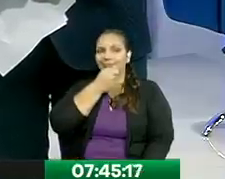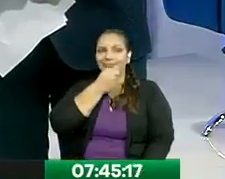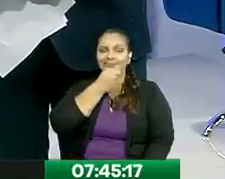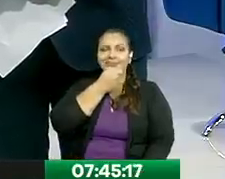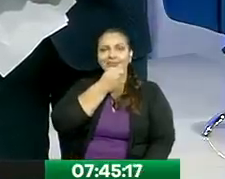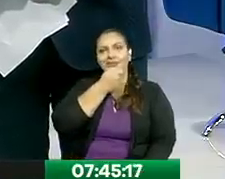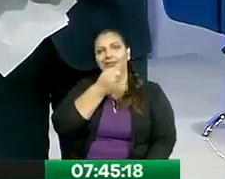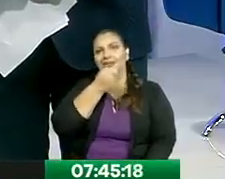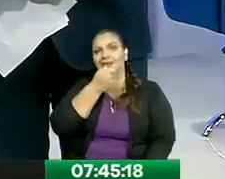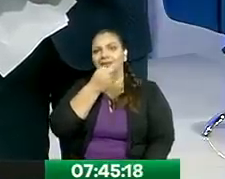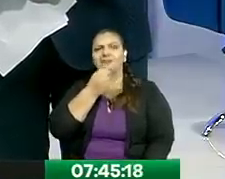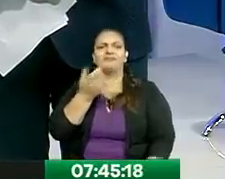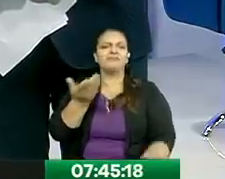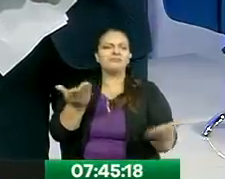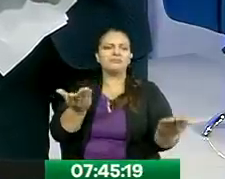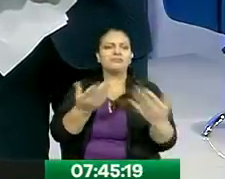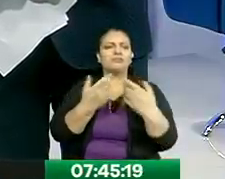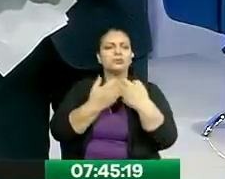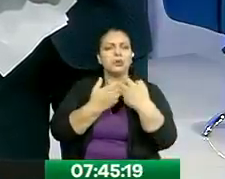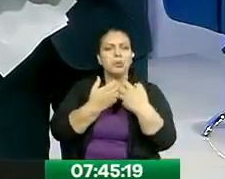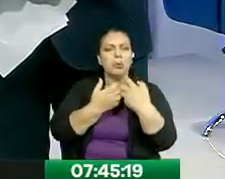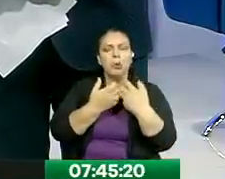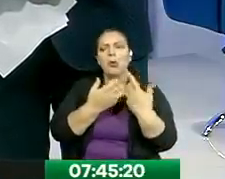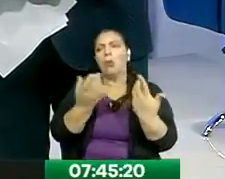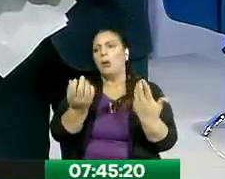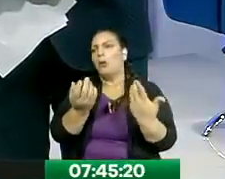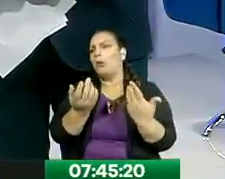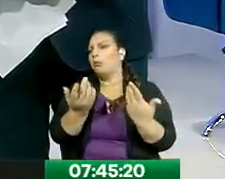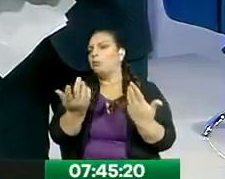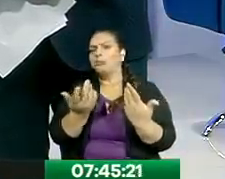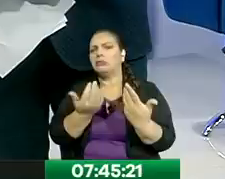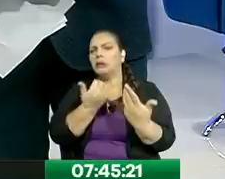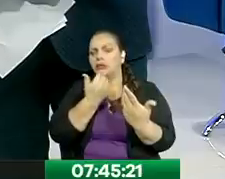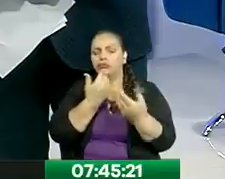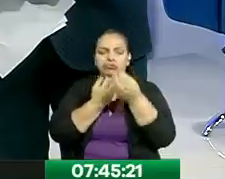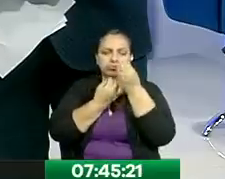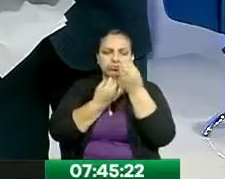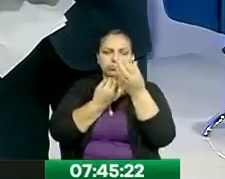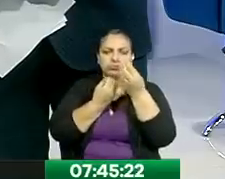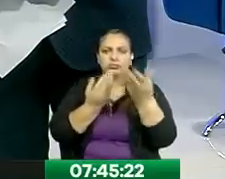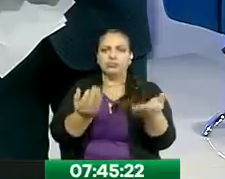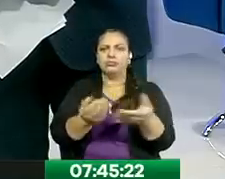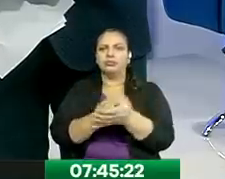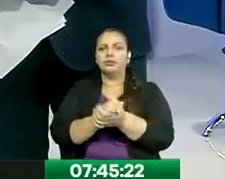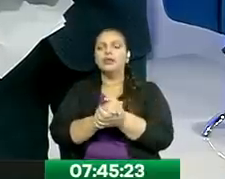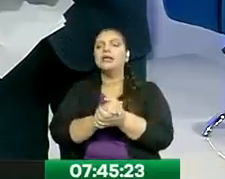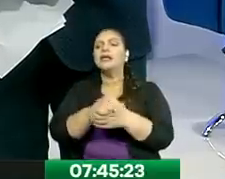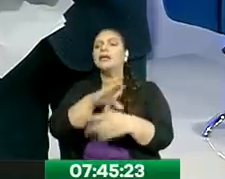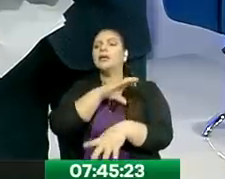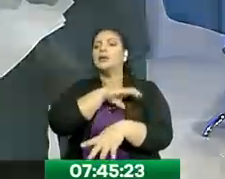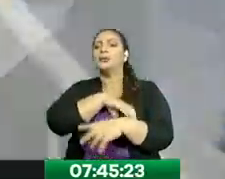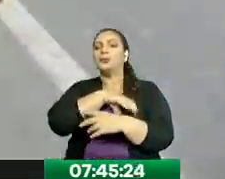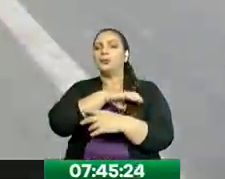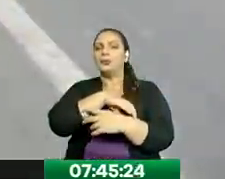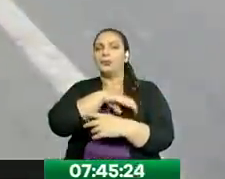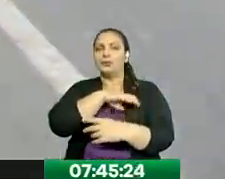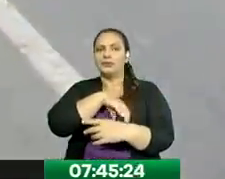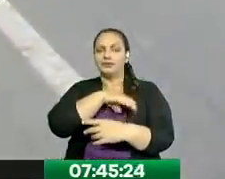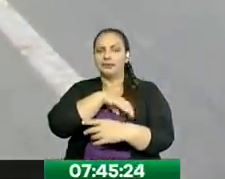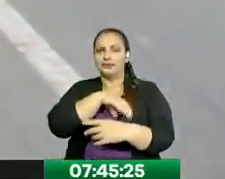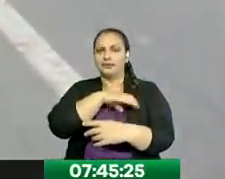principales incidencias que concierne efectivamente a este operativo que tiene previsto